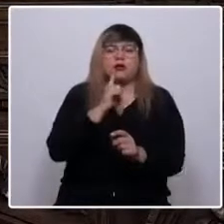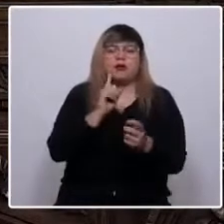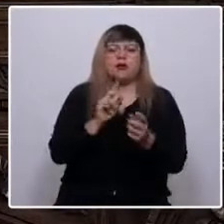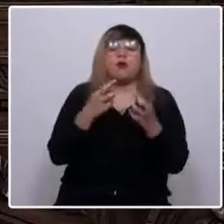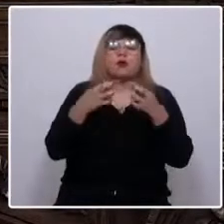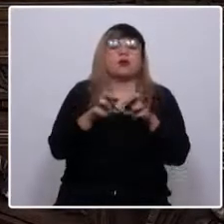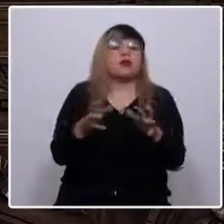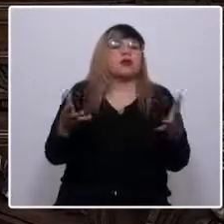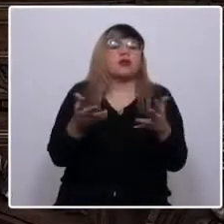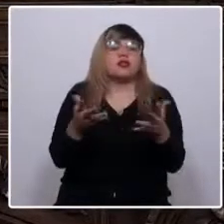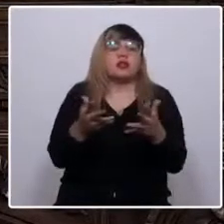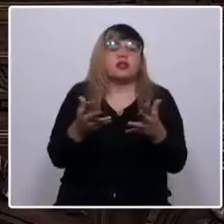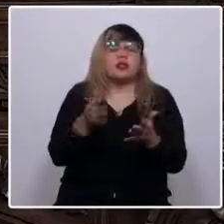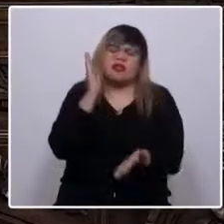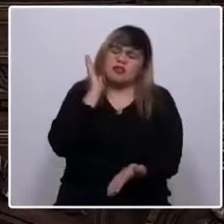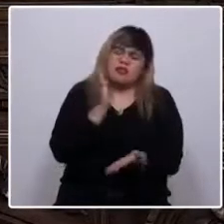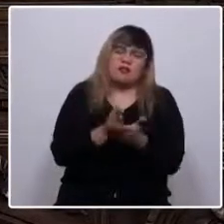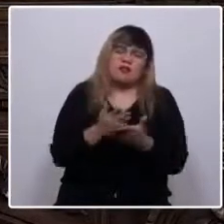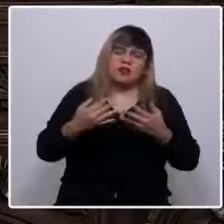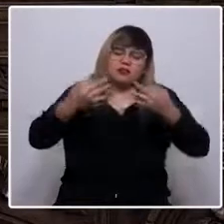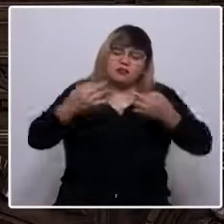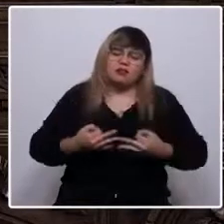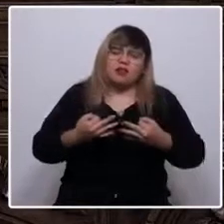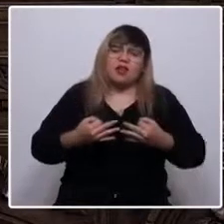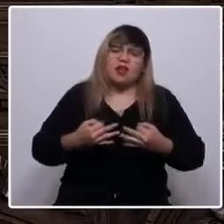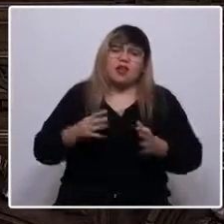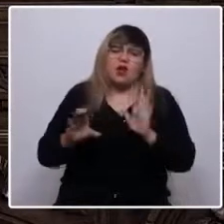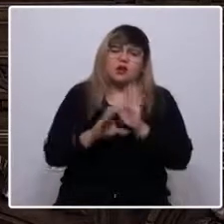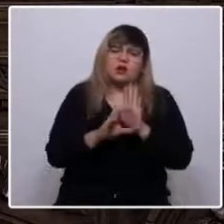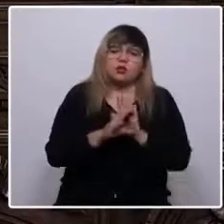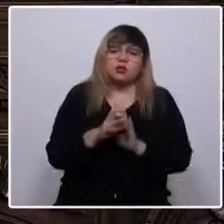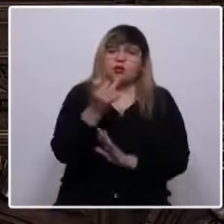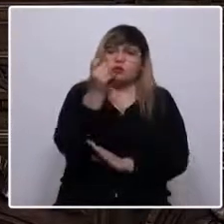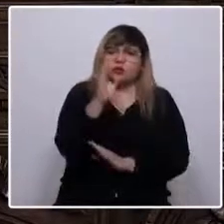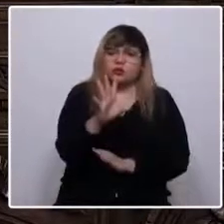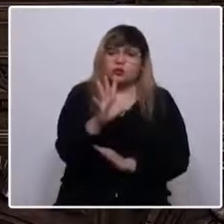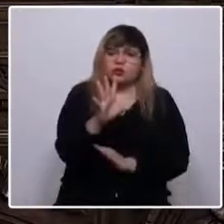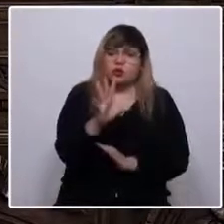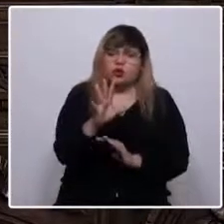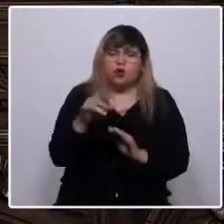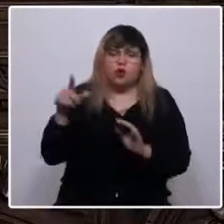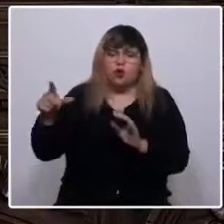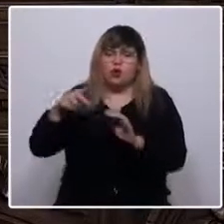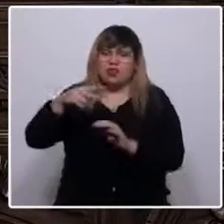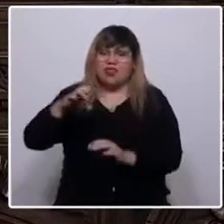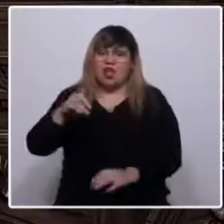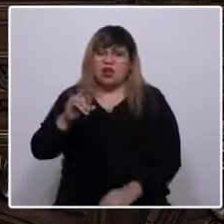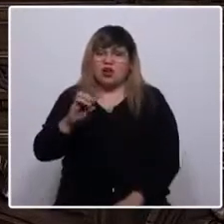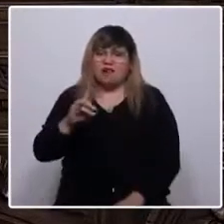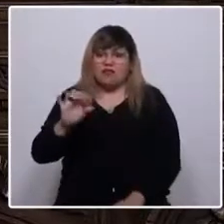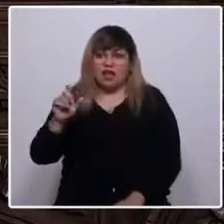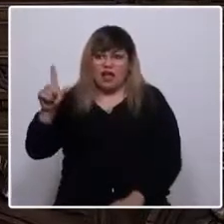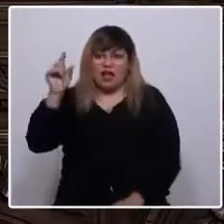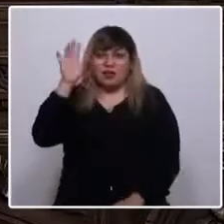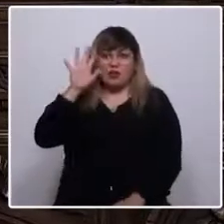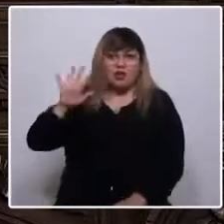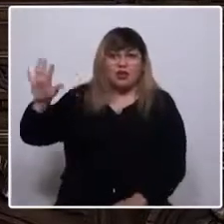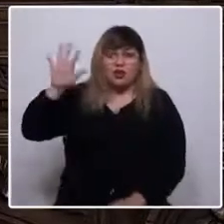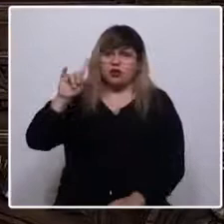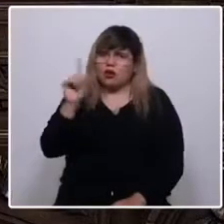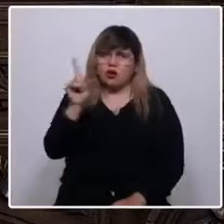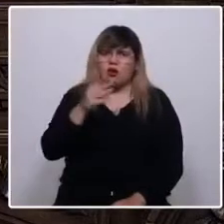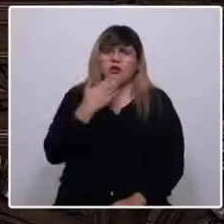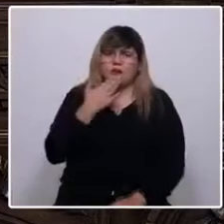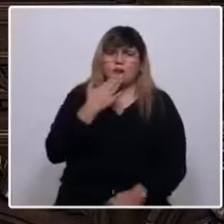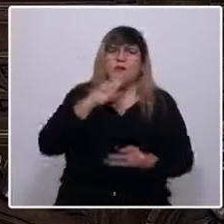y el deber de garantizar una constitución que no solamente elimina estas lógicas neoliberales sino que garantice mecanismos democráticos